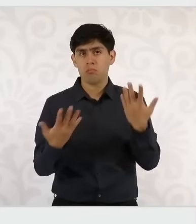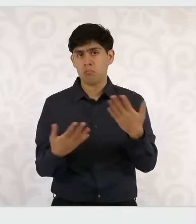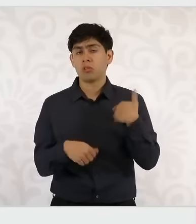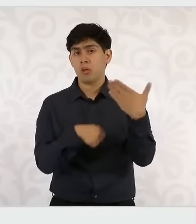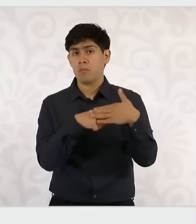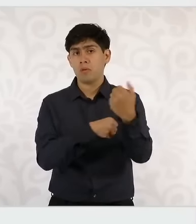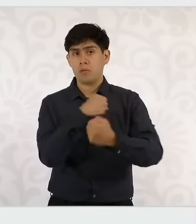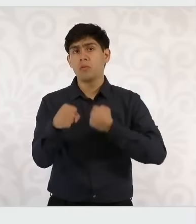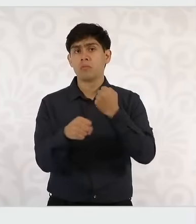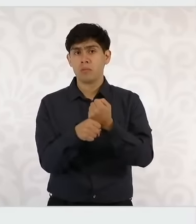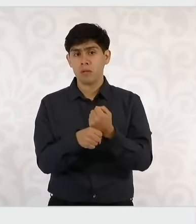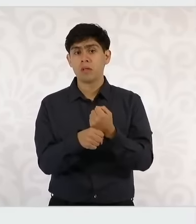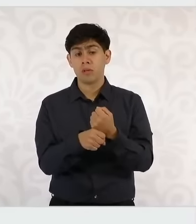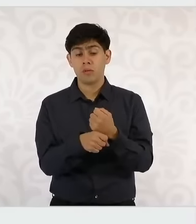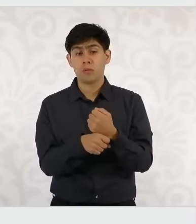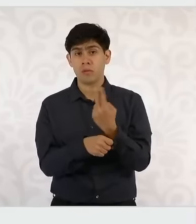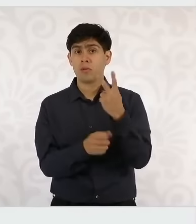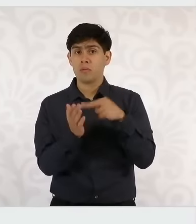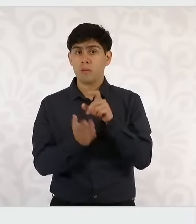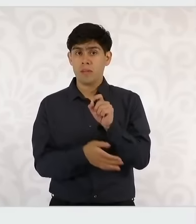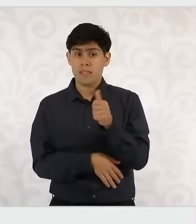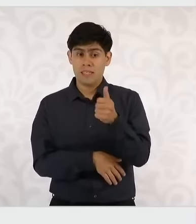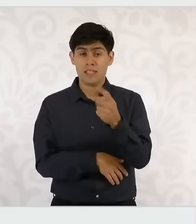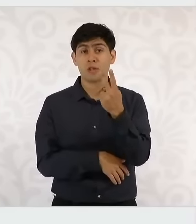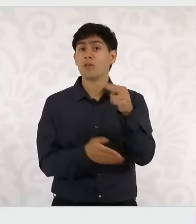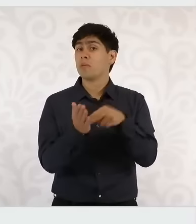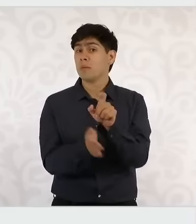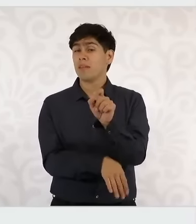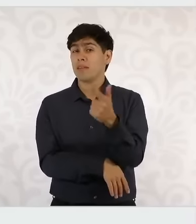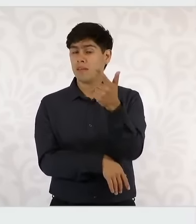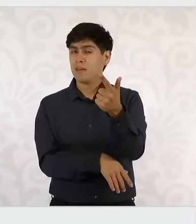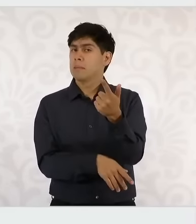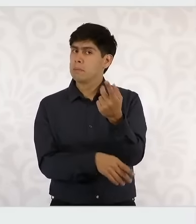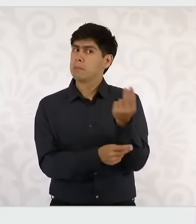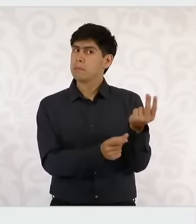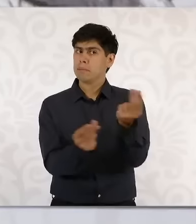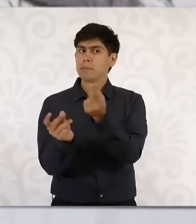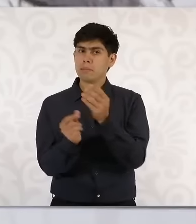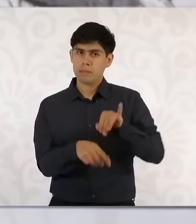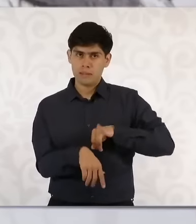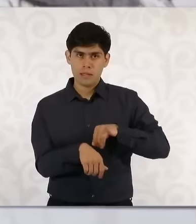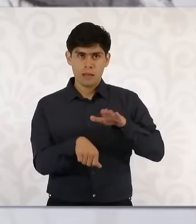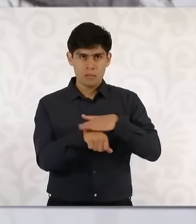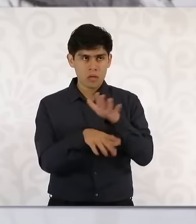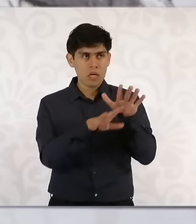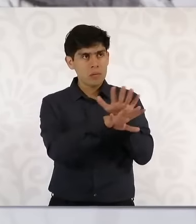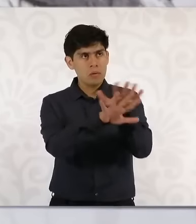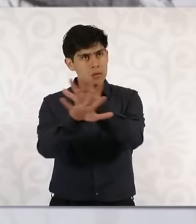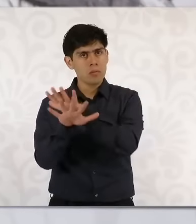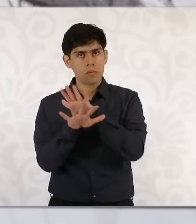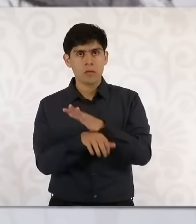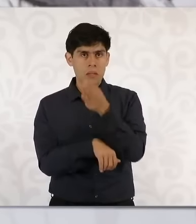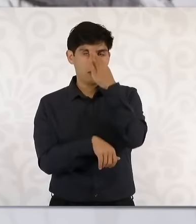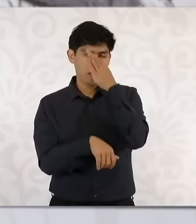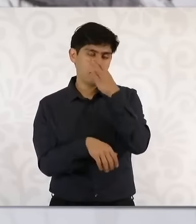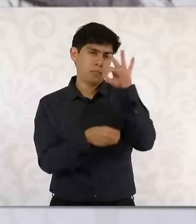año, y el 27 movidito, pues porque se acerca el